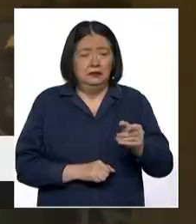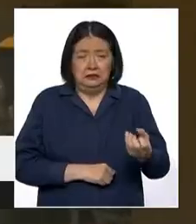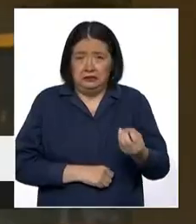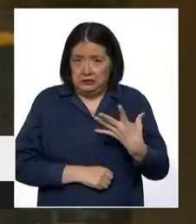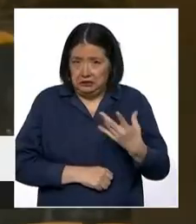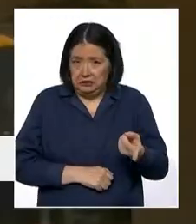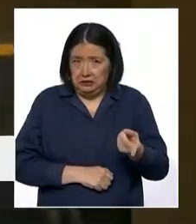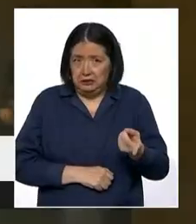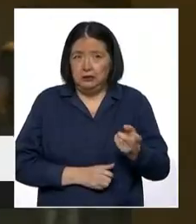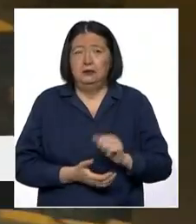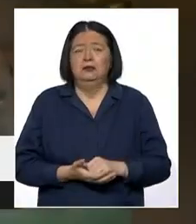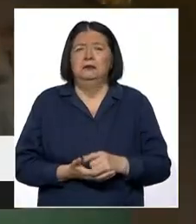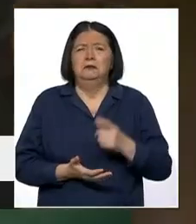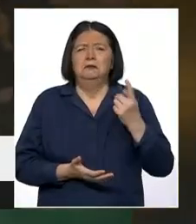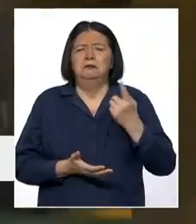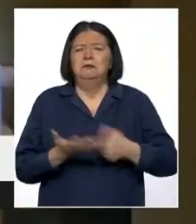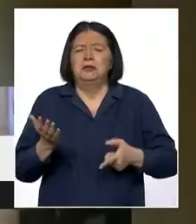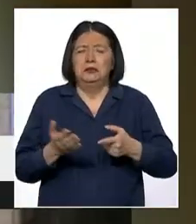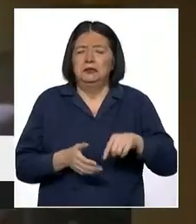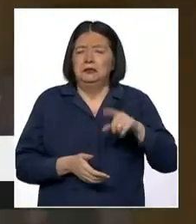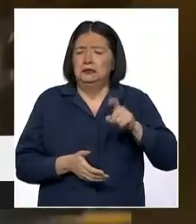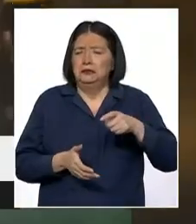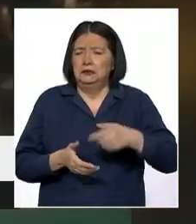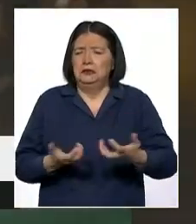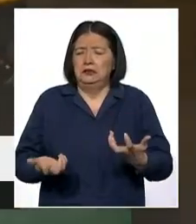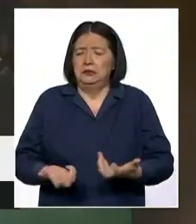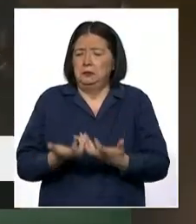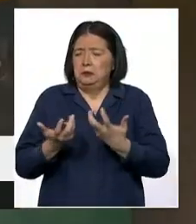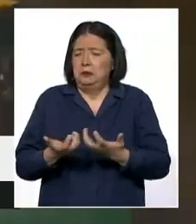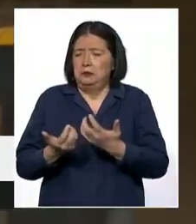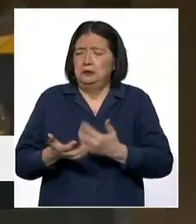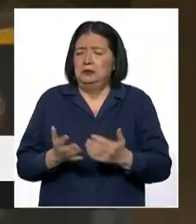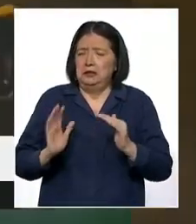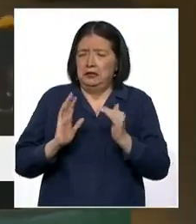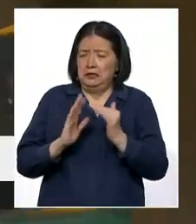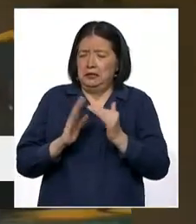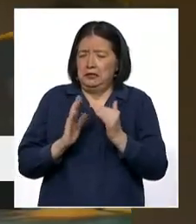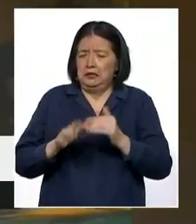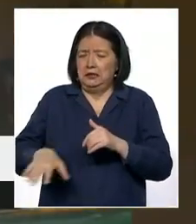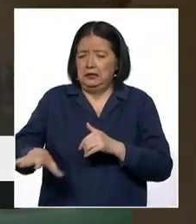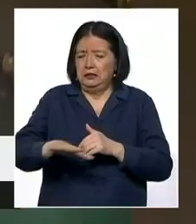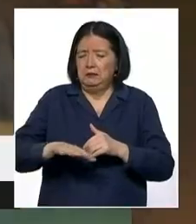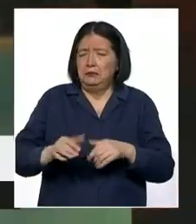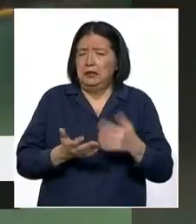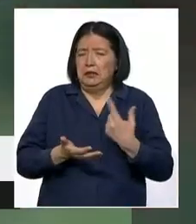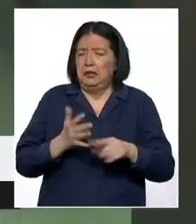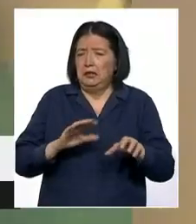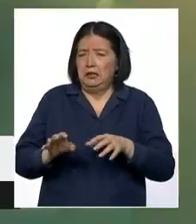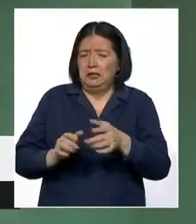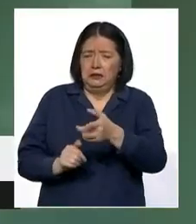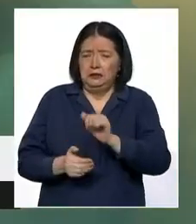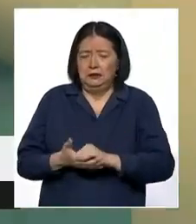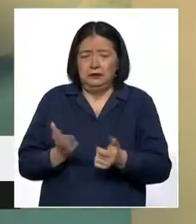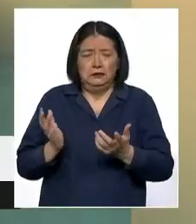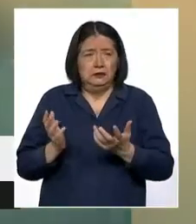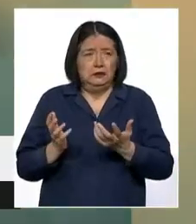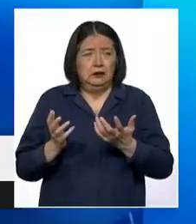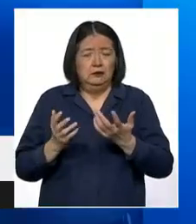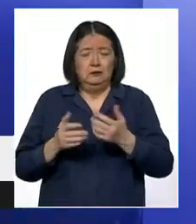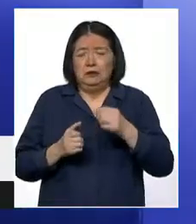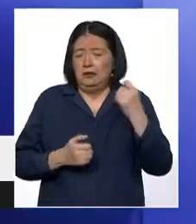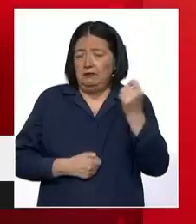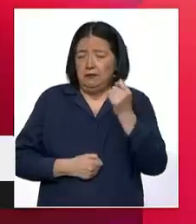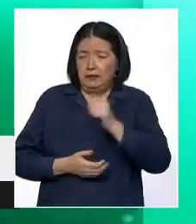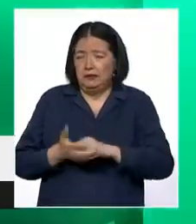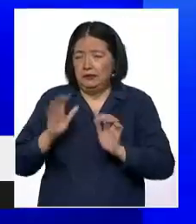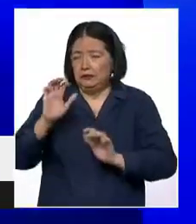Dice específicamente: requiero los jardines delanteros de la casa en mención a fin de llevar a cabo un evento de carácter privado, entre paréntesis, una